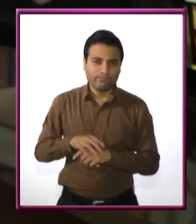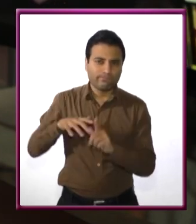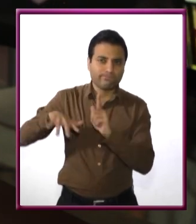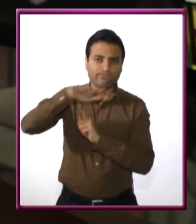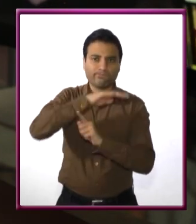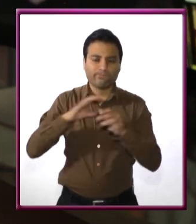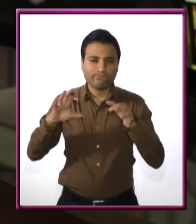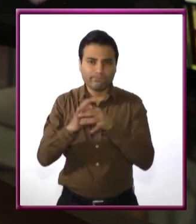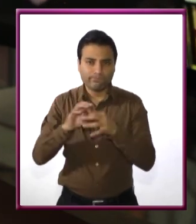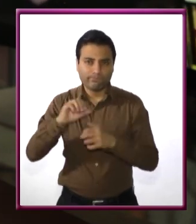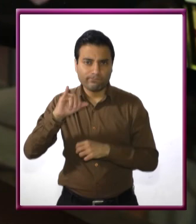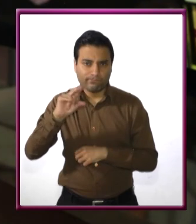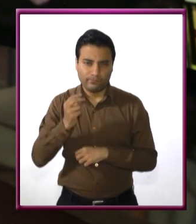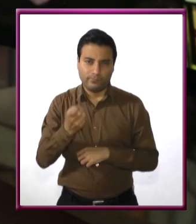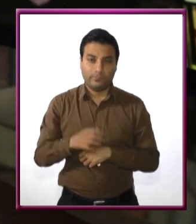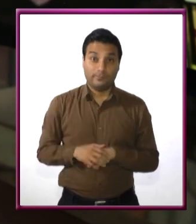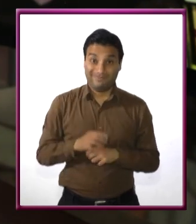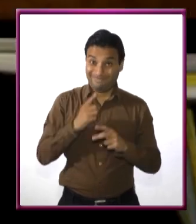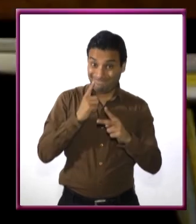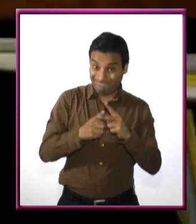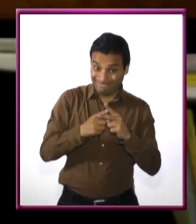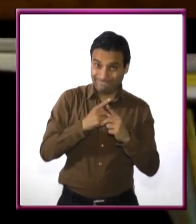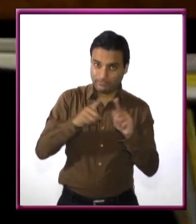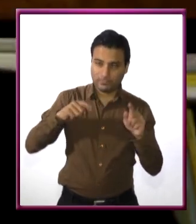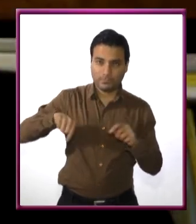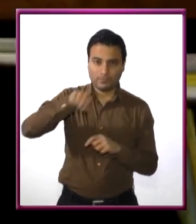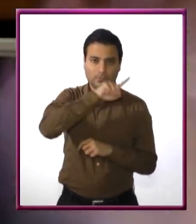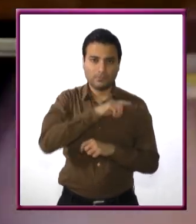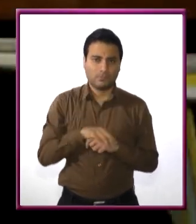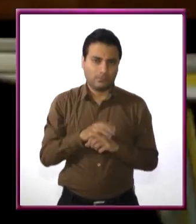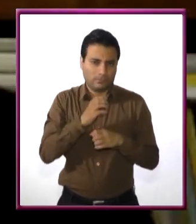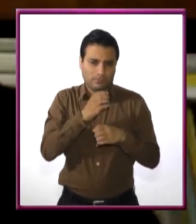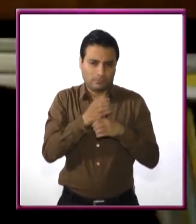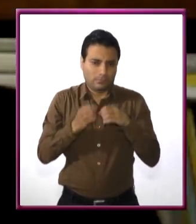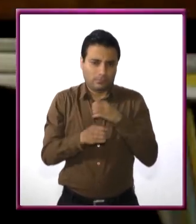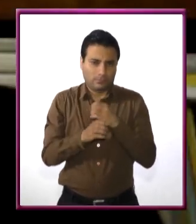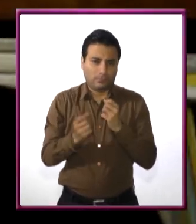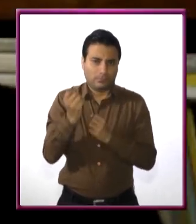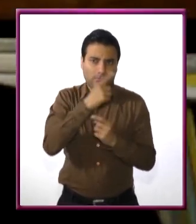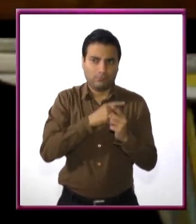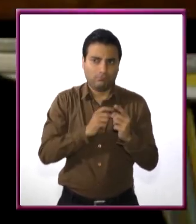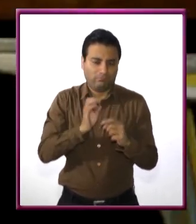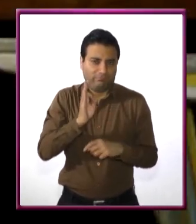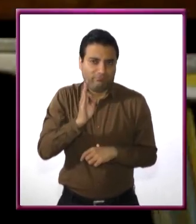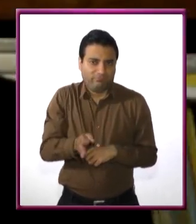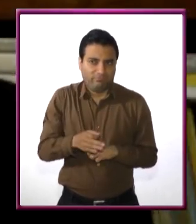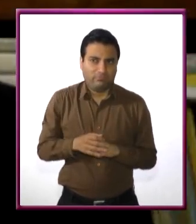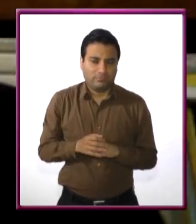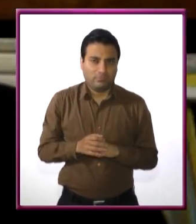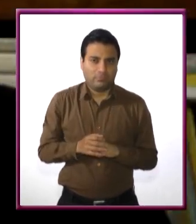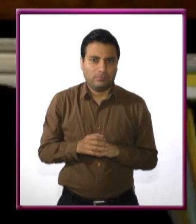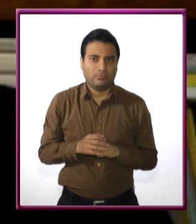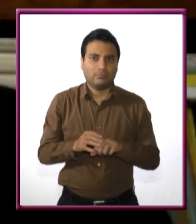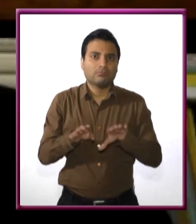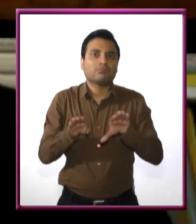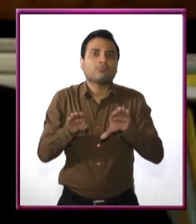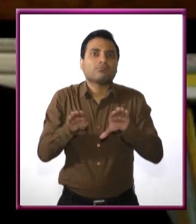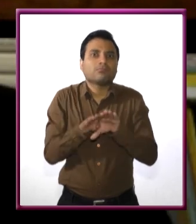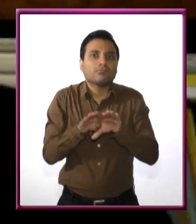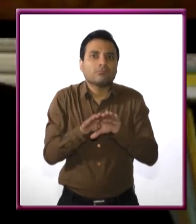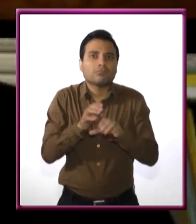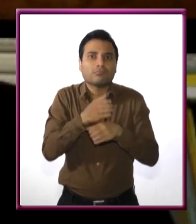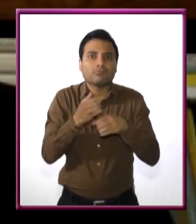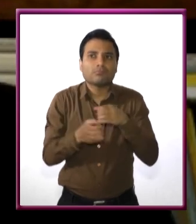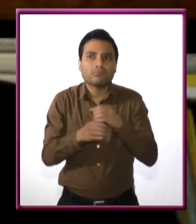fenómenos. Y en matemáticas no hacemos eso. En matemáticas aceptamos algunas cosas que no sabemos todavía cómo aplicar a